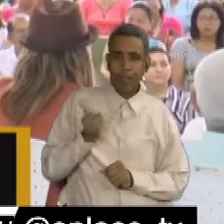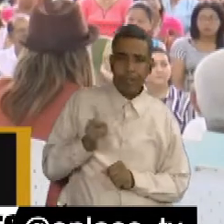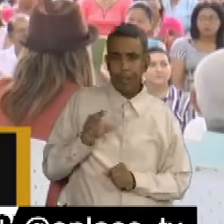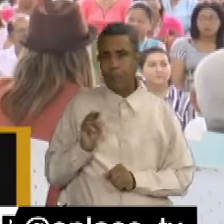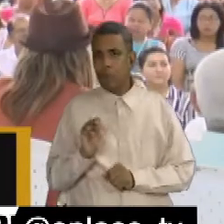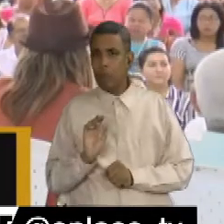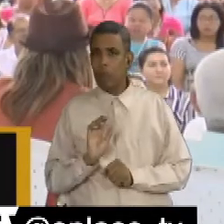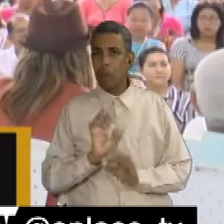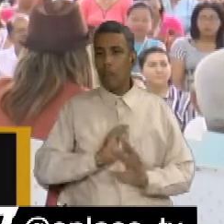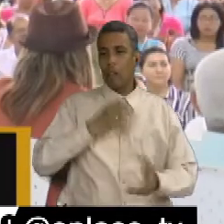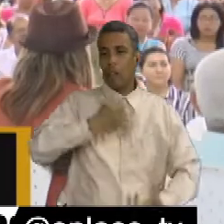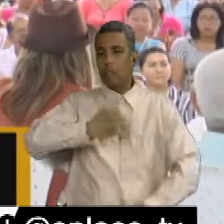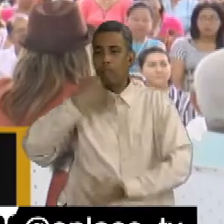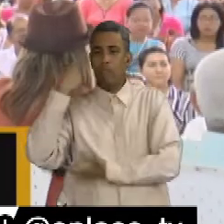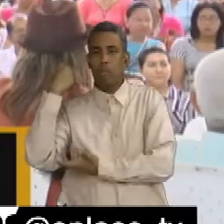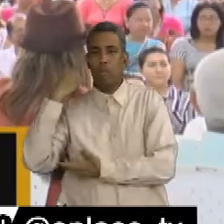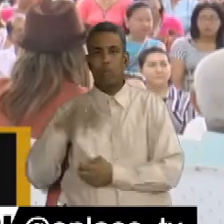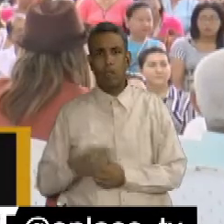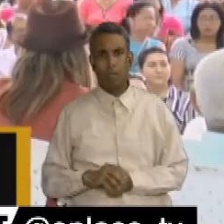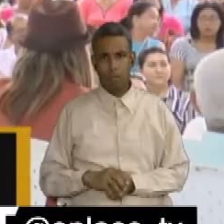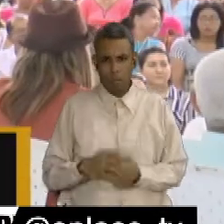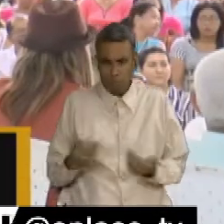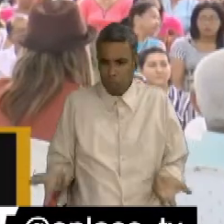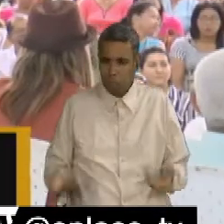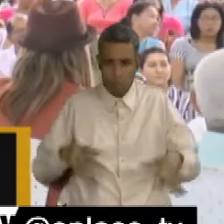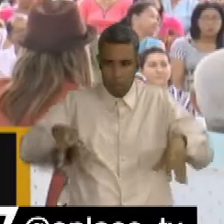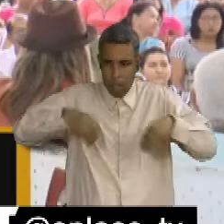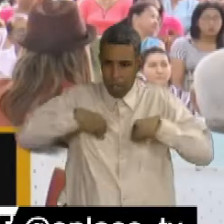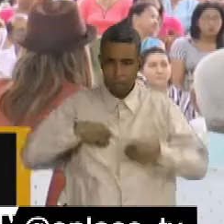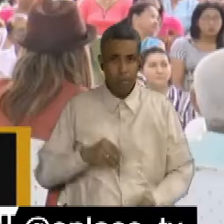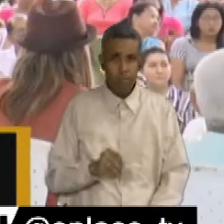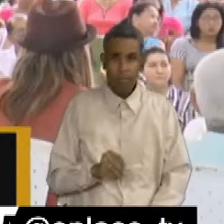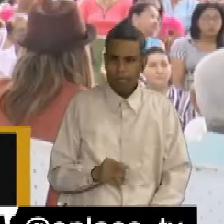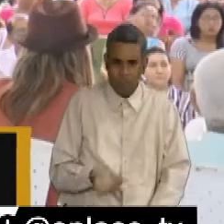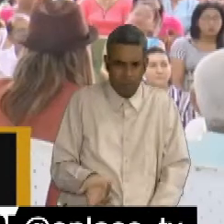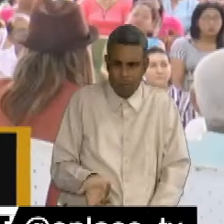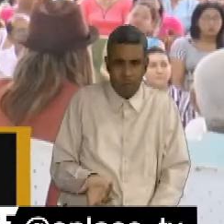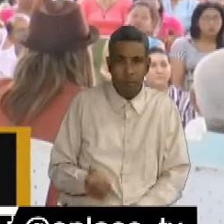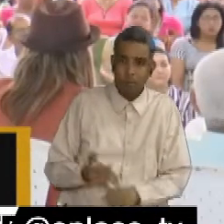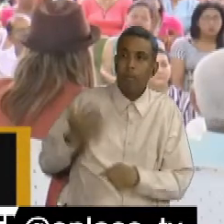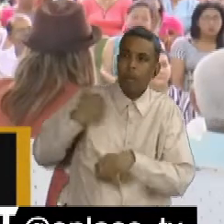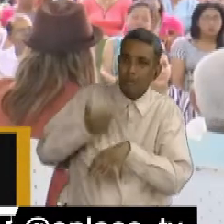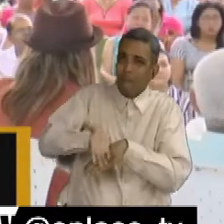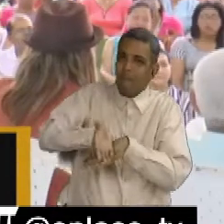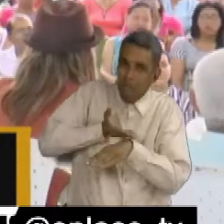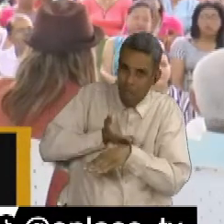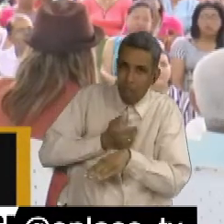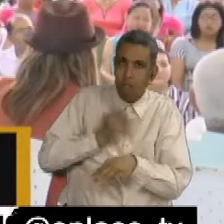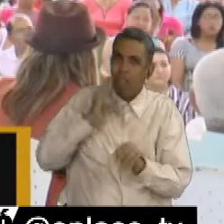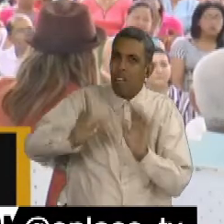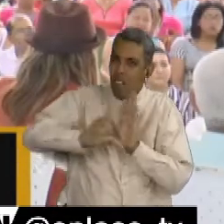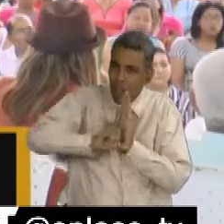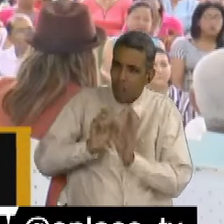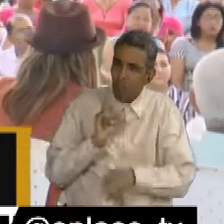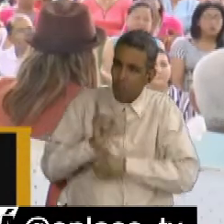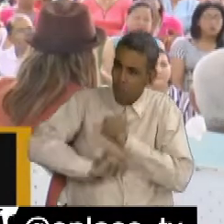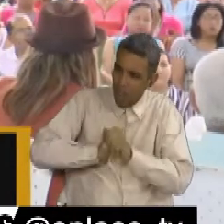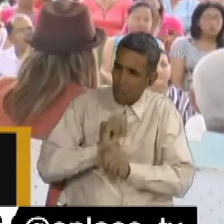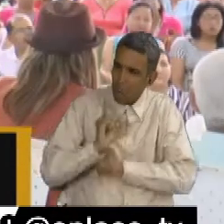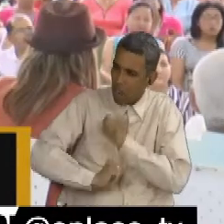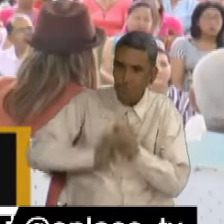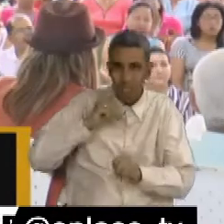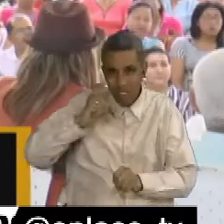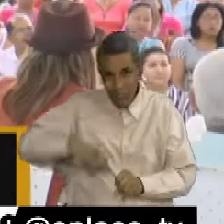Esa es la gran ganancia, que aseguramos una mesa conformada no solo por el Senado y